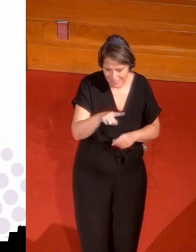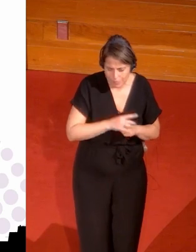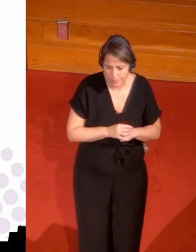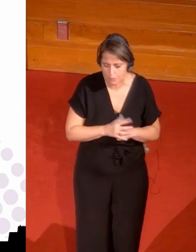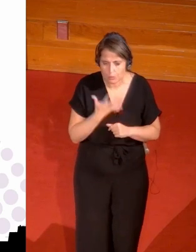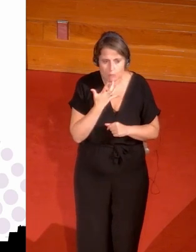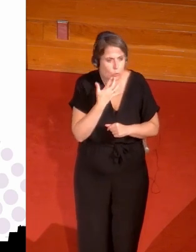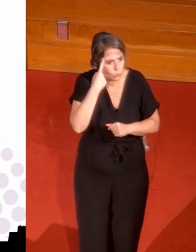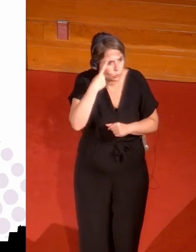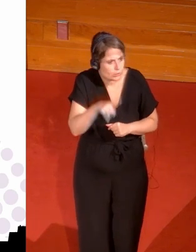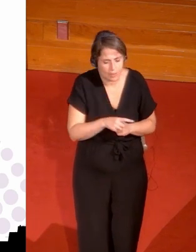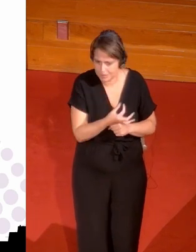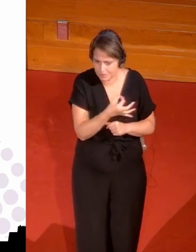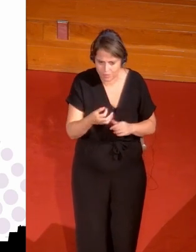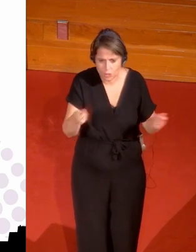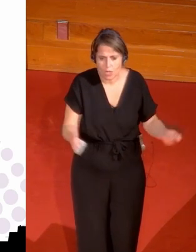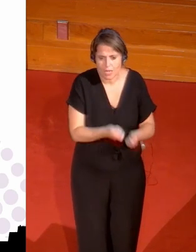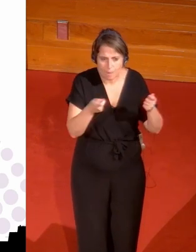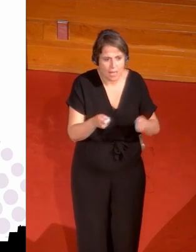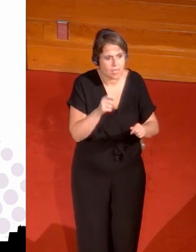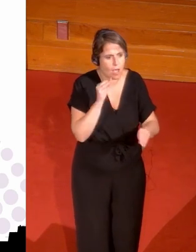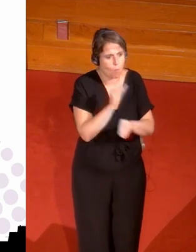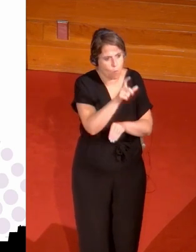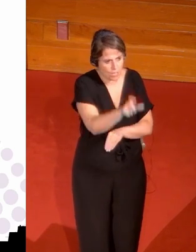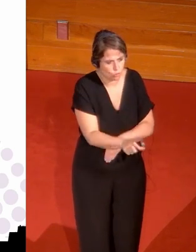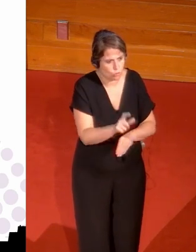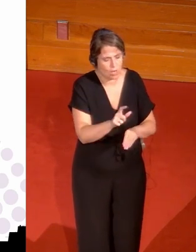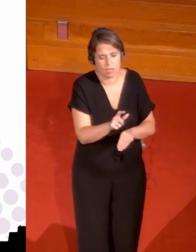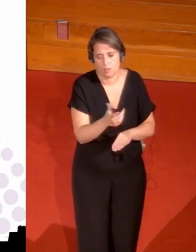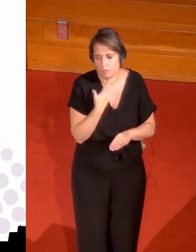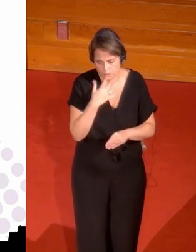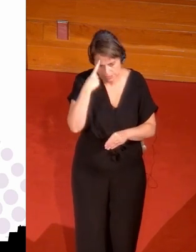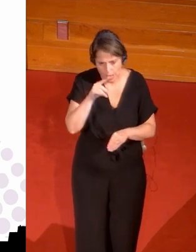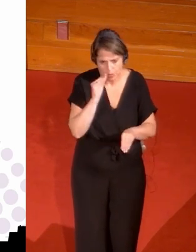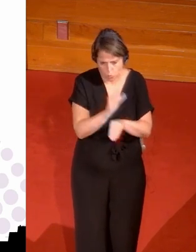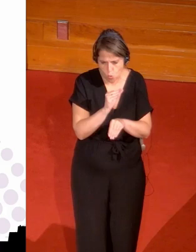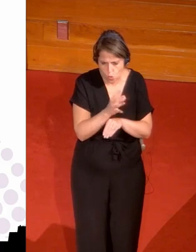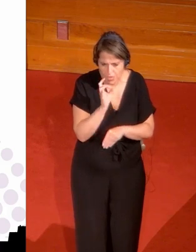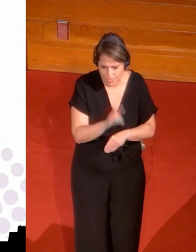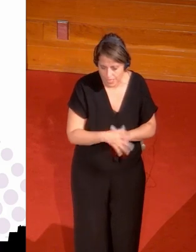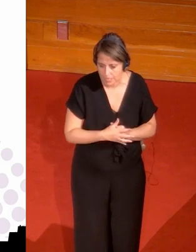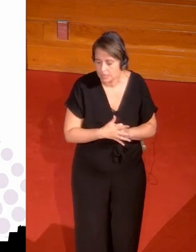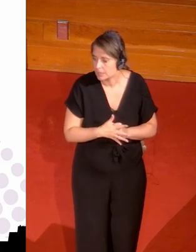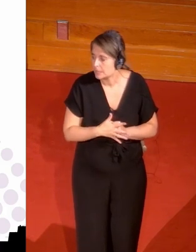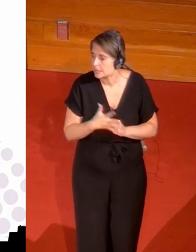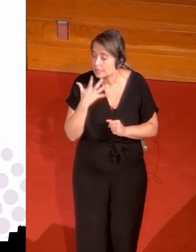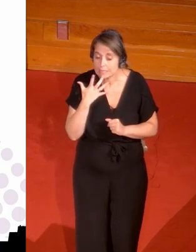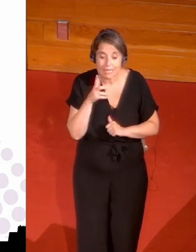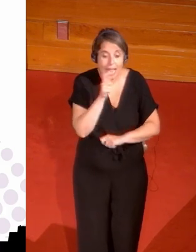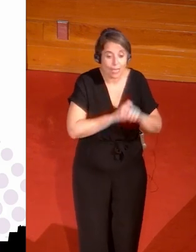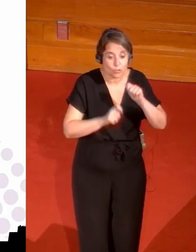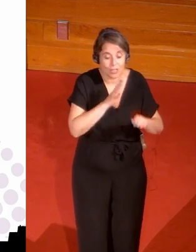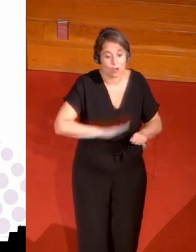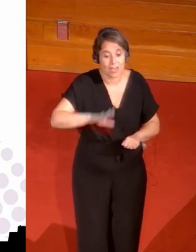está financiando eh la campaña de un senador la campaña de un congresista Bueno pues claro pues si le si le financia la asociación